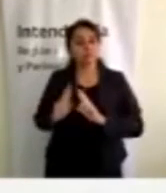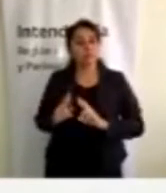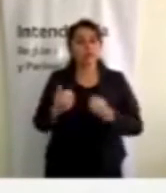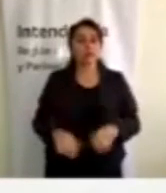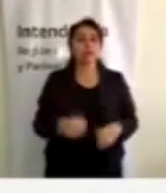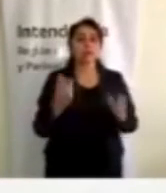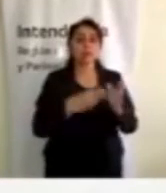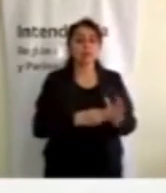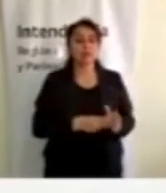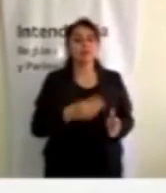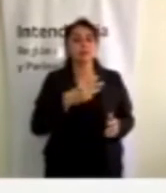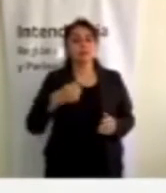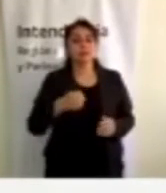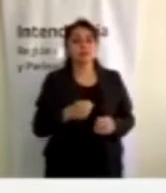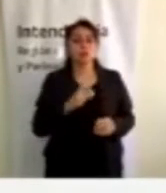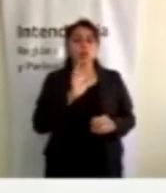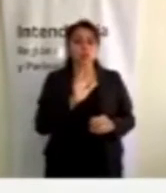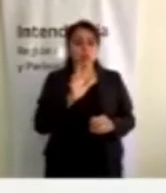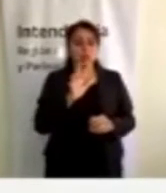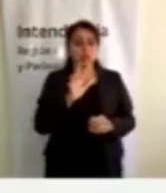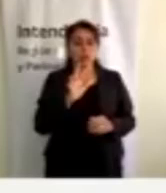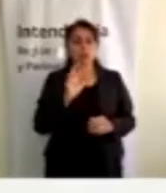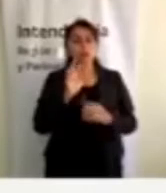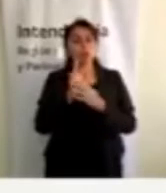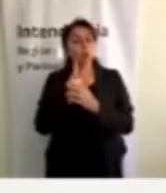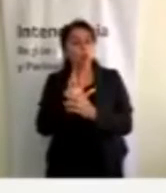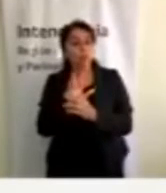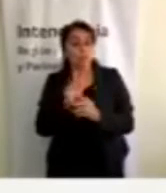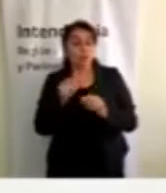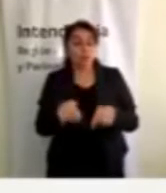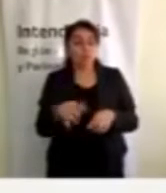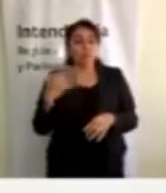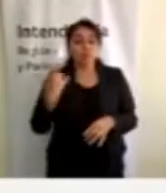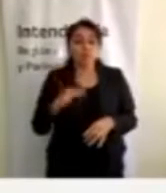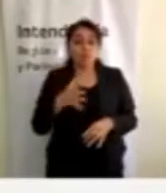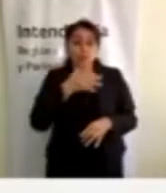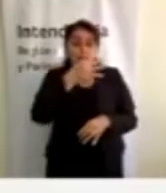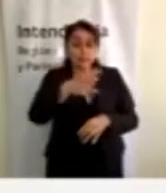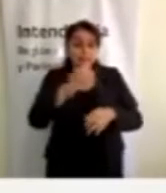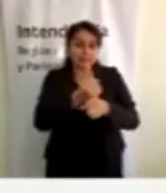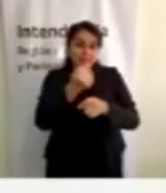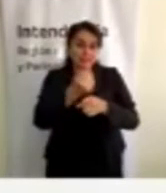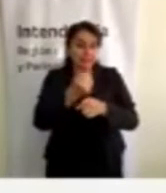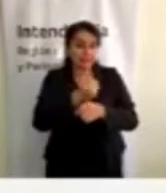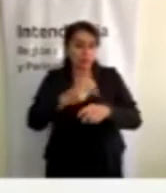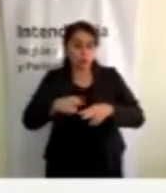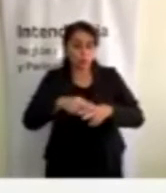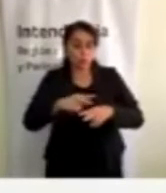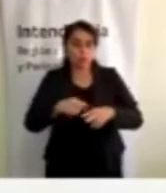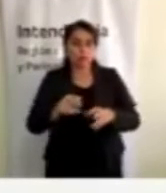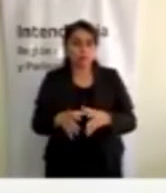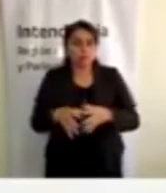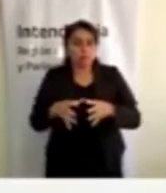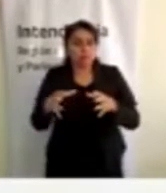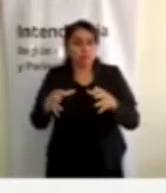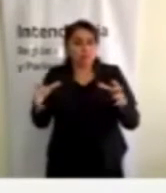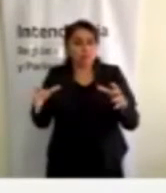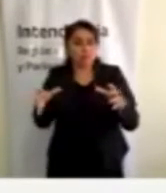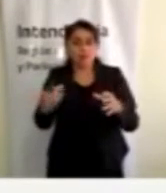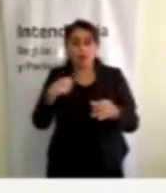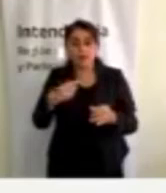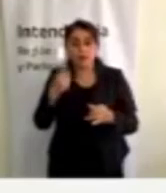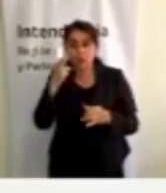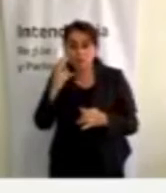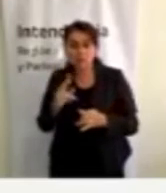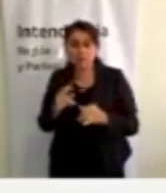16.389. También es importante mencionar el gran trabajo que se ha hecho para aumentar la capacidad analítica